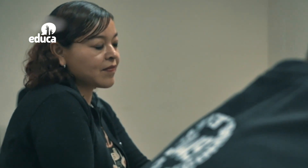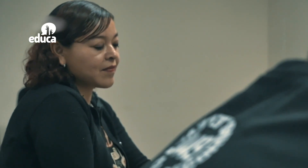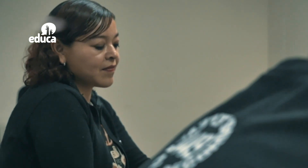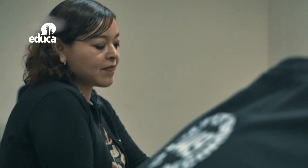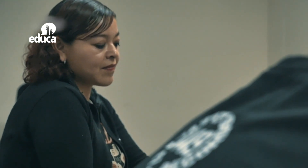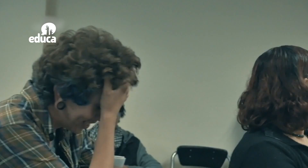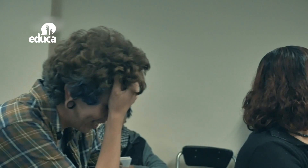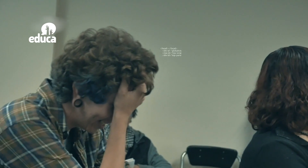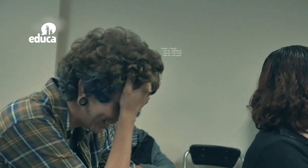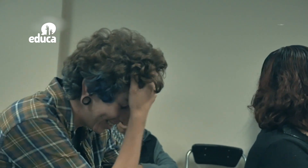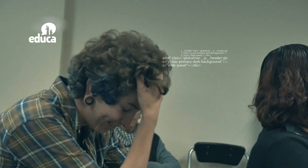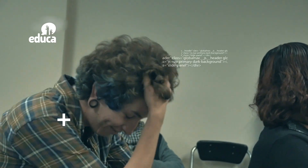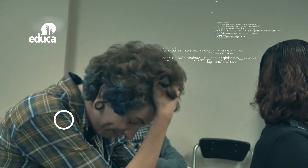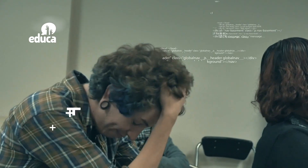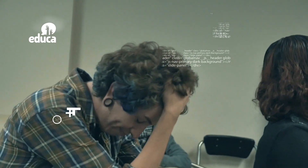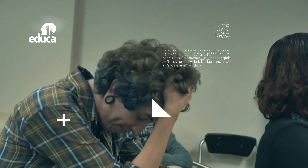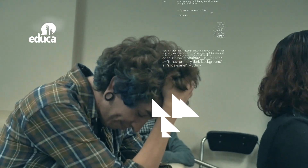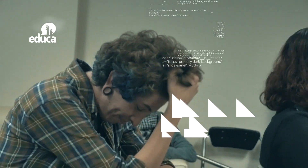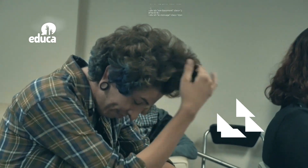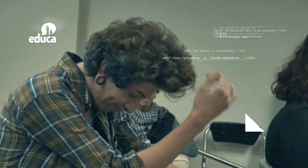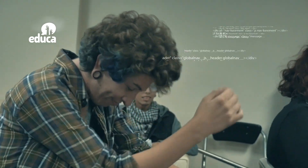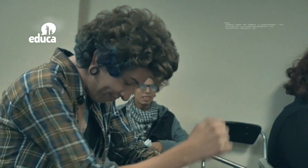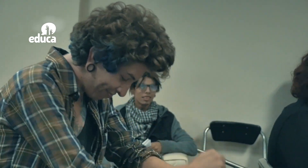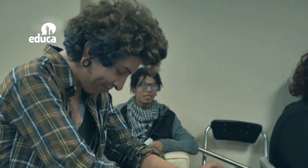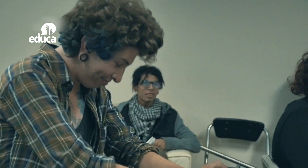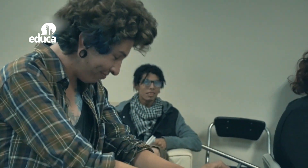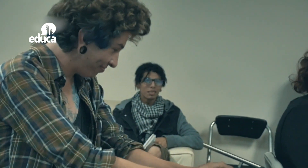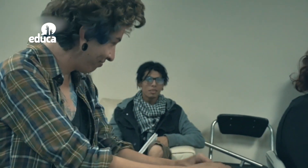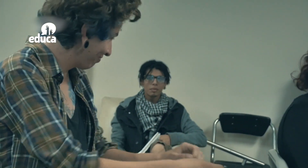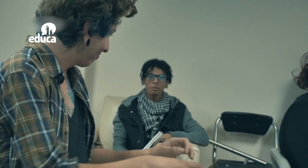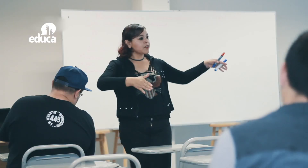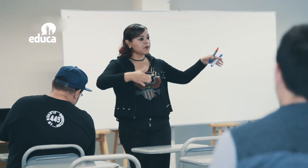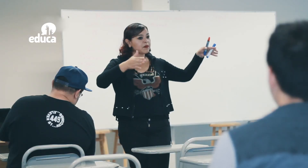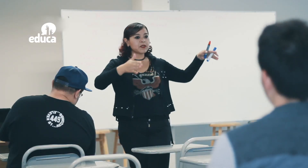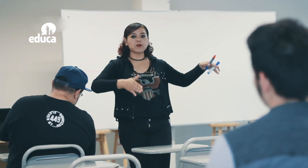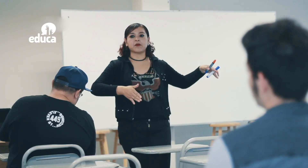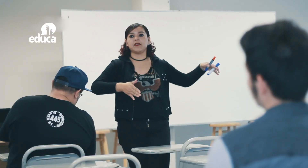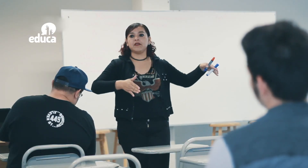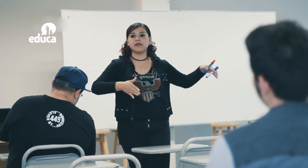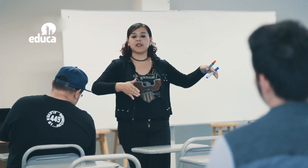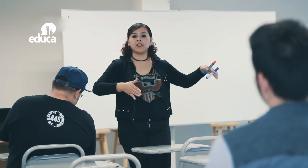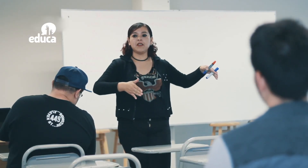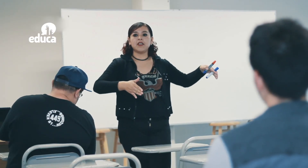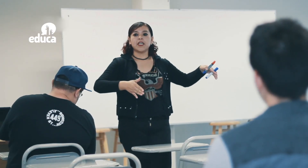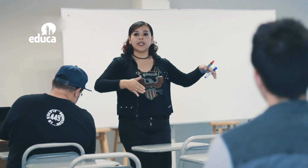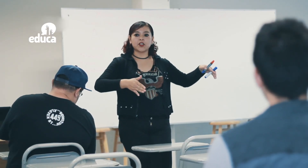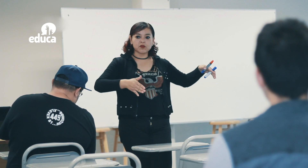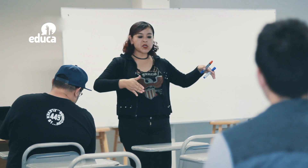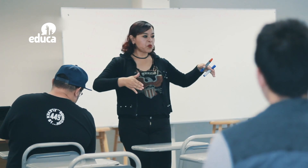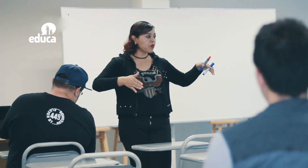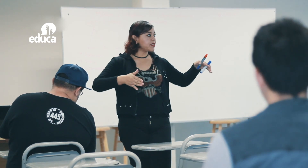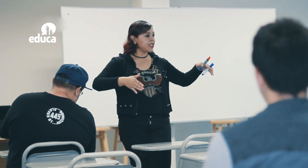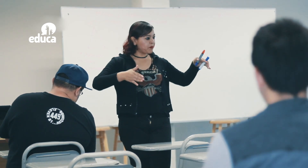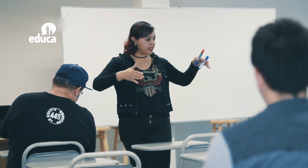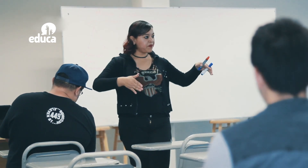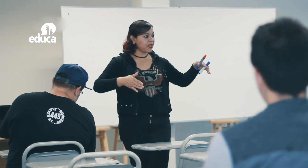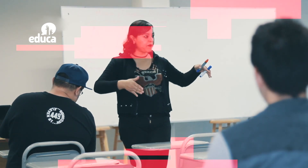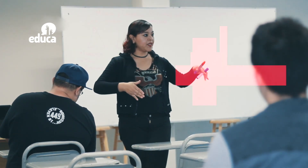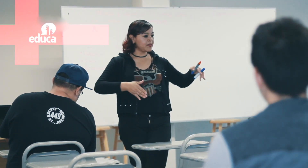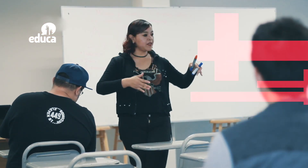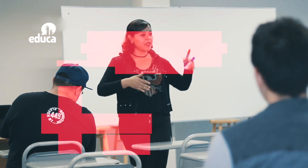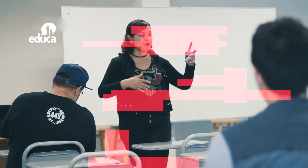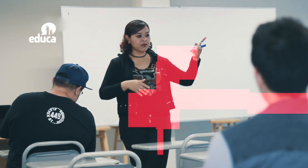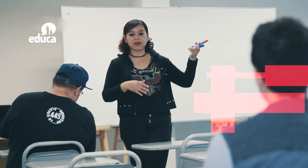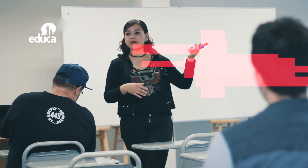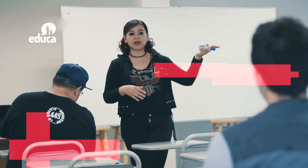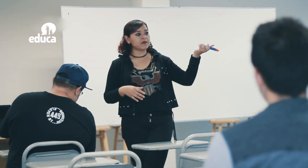efecto y ese efecto lo puedes controlar, de ti depende para qué lo vas a utilizar. Y entonces así fue como fue encaminando el taller, por un lado en